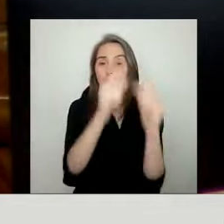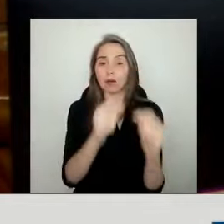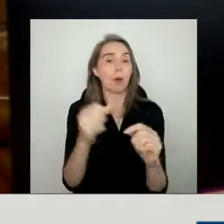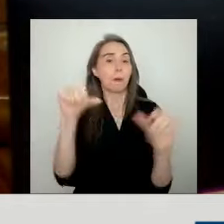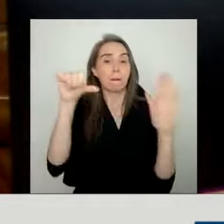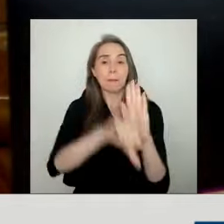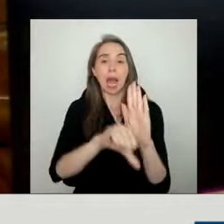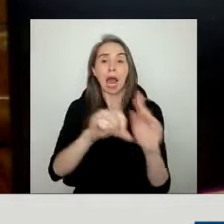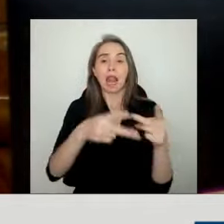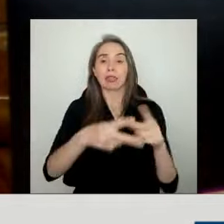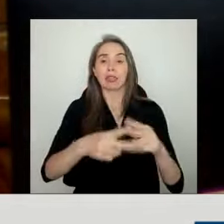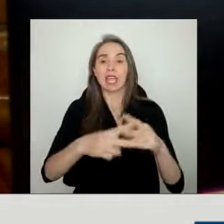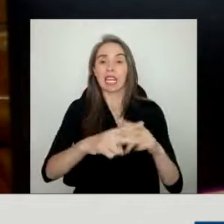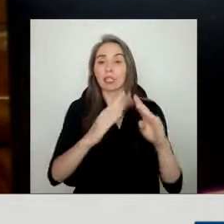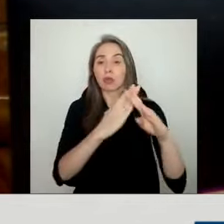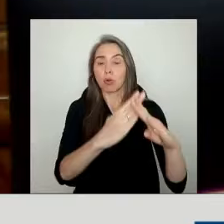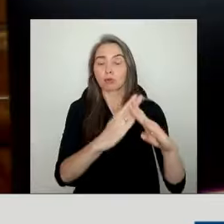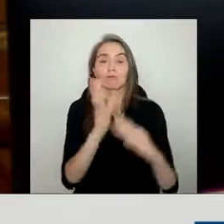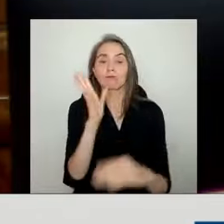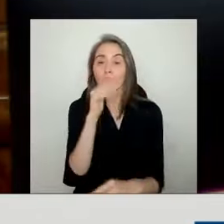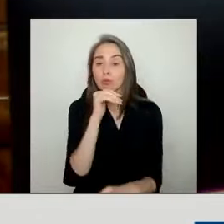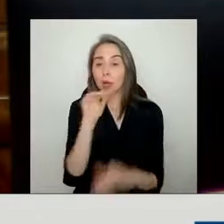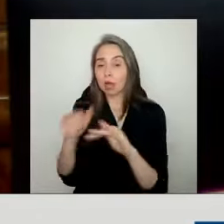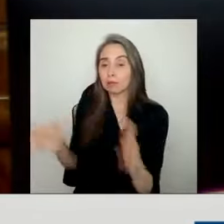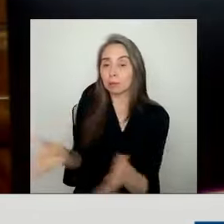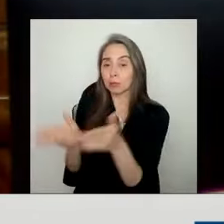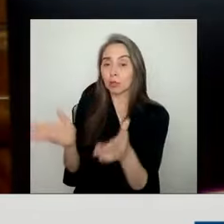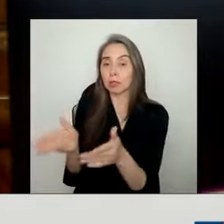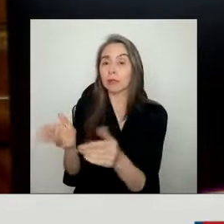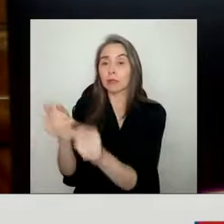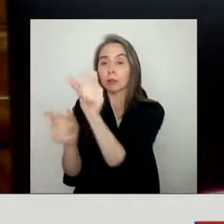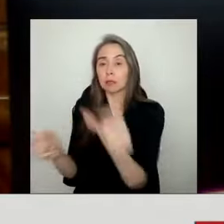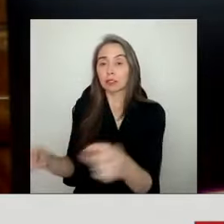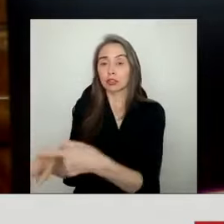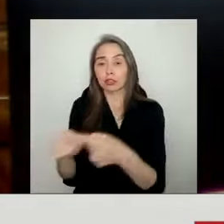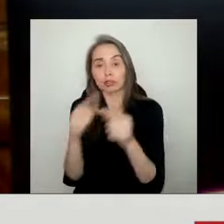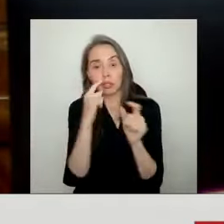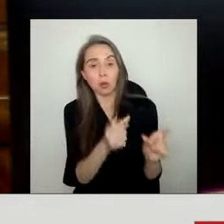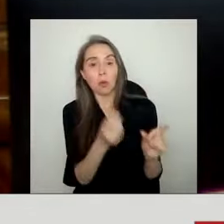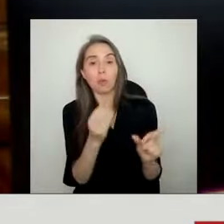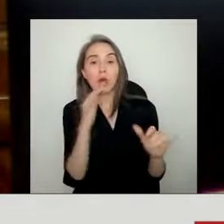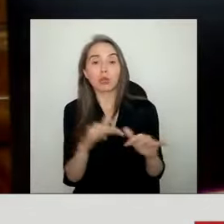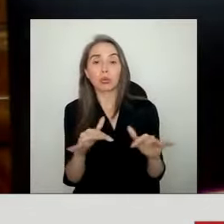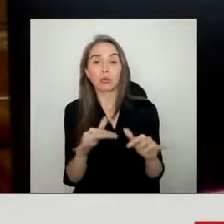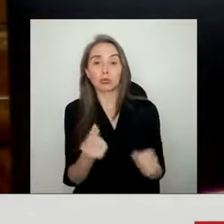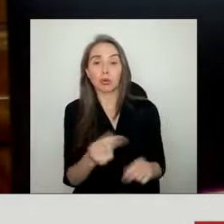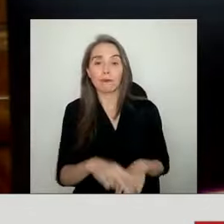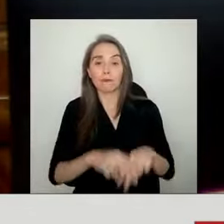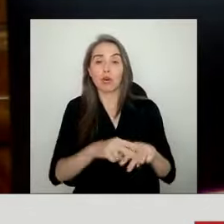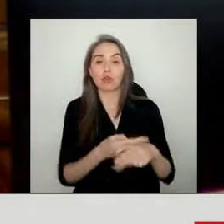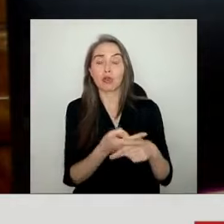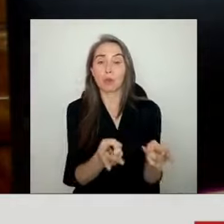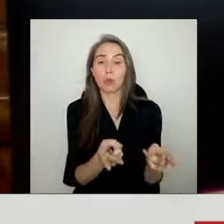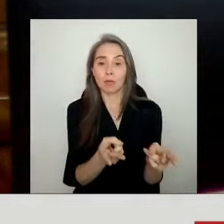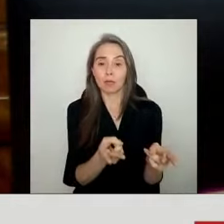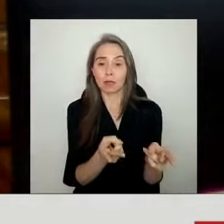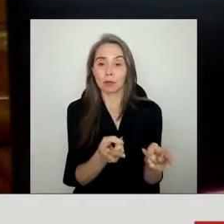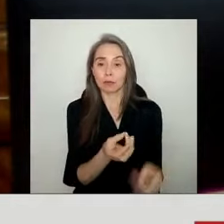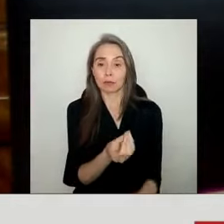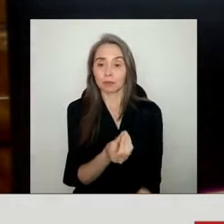tampoco existen incentivos para que la sociedad vigile el buen uso de los recursos públicos